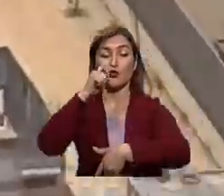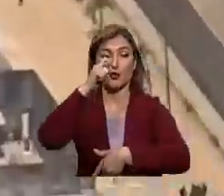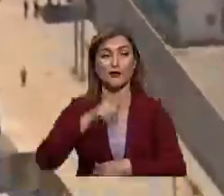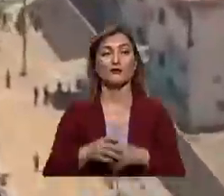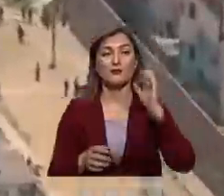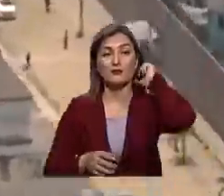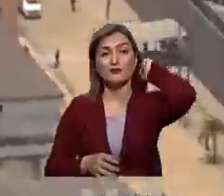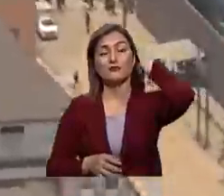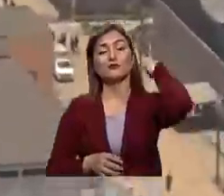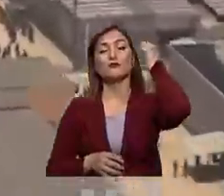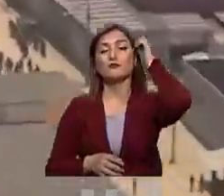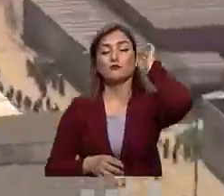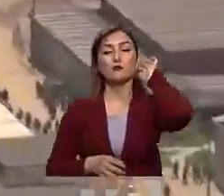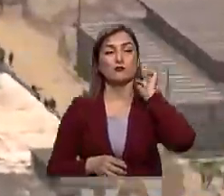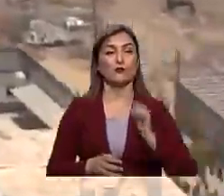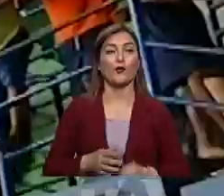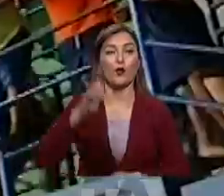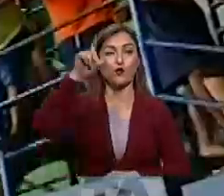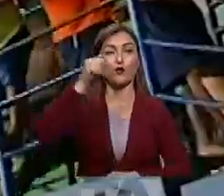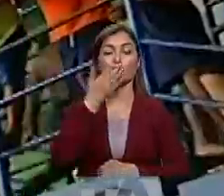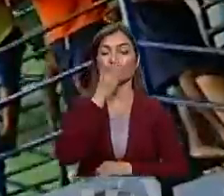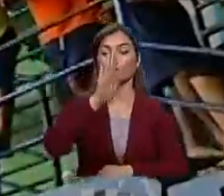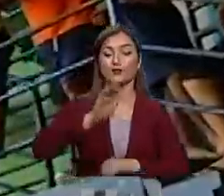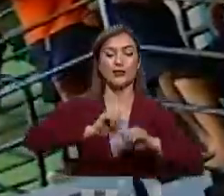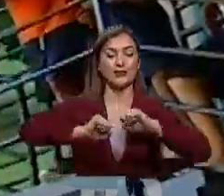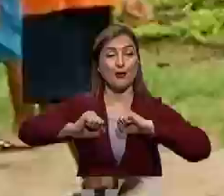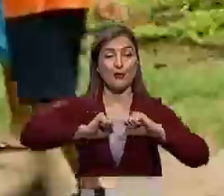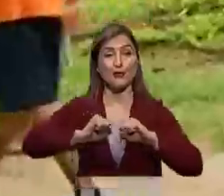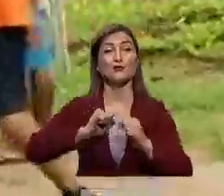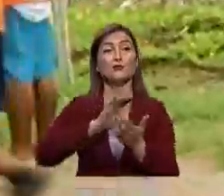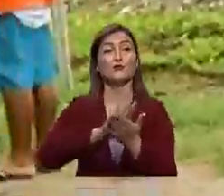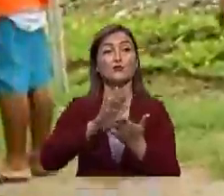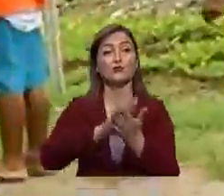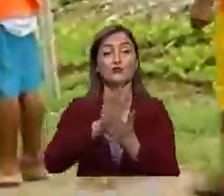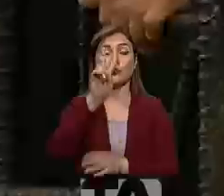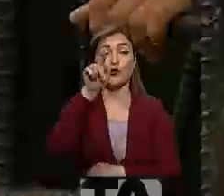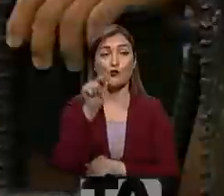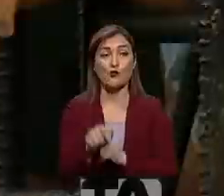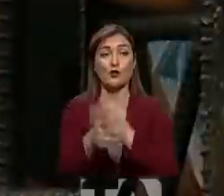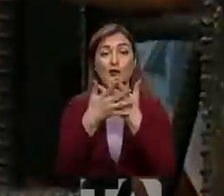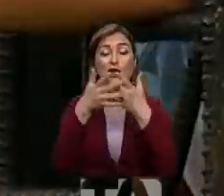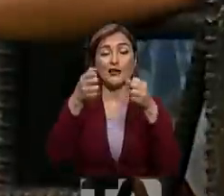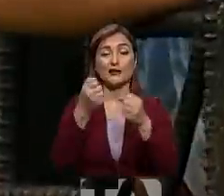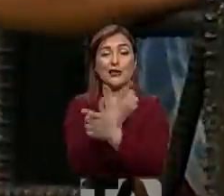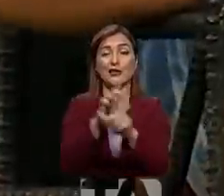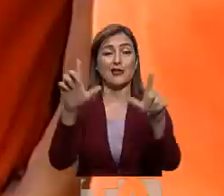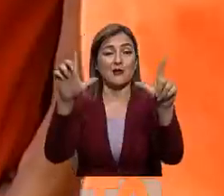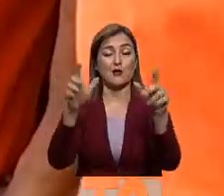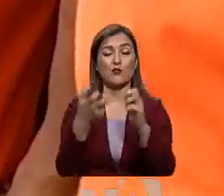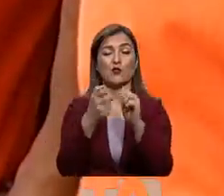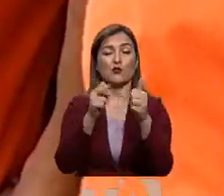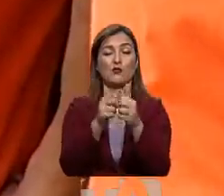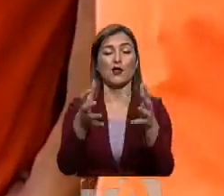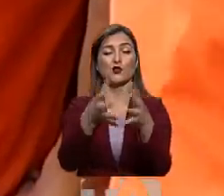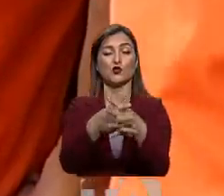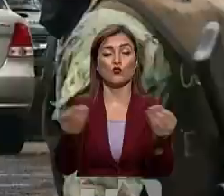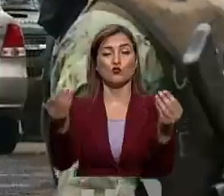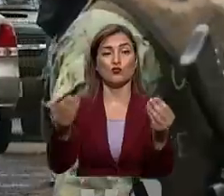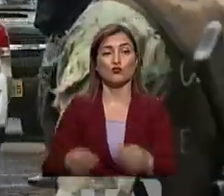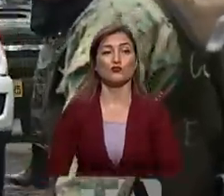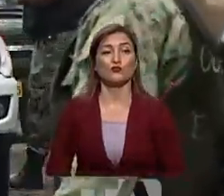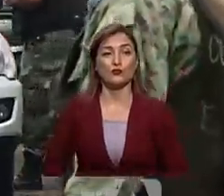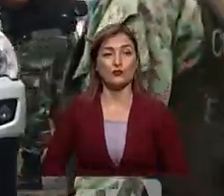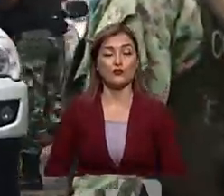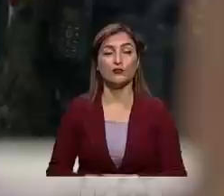A esto se sumaría el ofrecimiento del gobierno de tramitar 2.000 indultos para enfrentar la crisis carcelaria. En Quito,